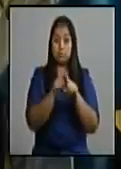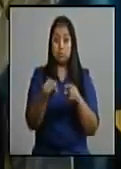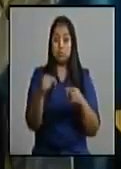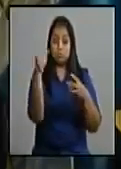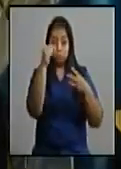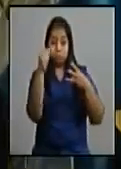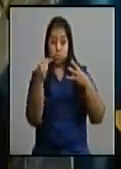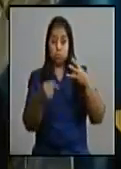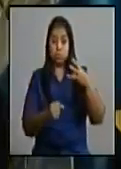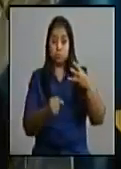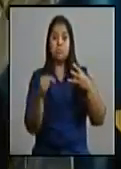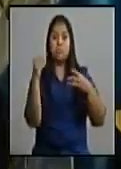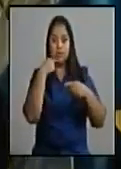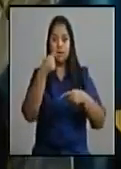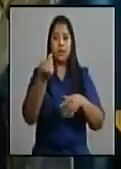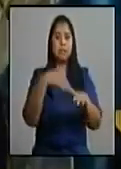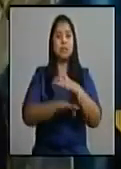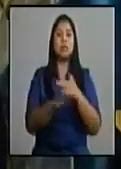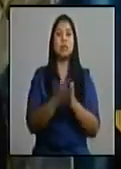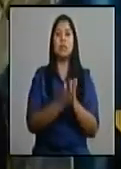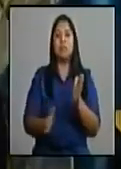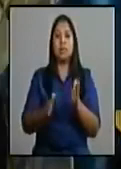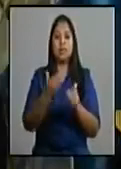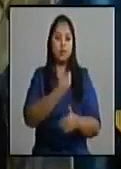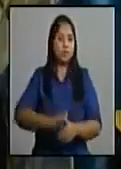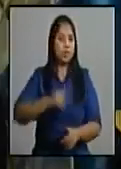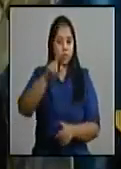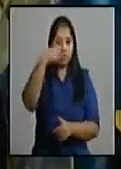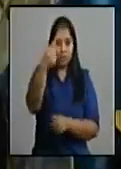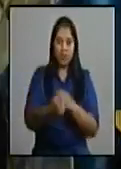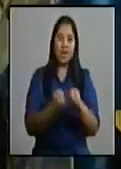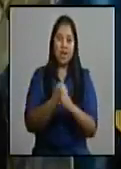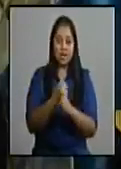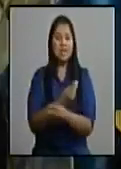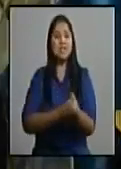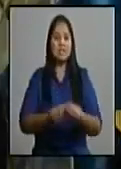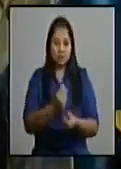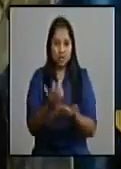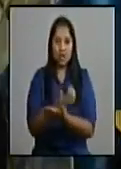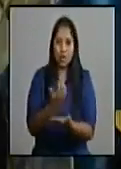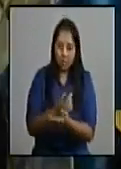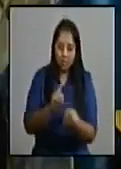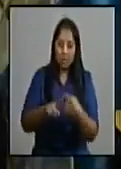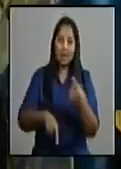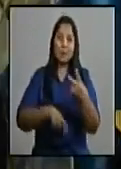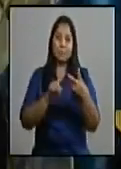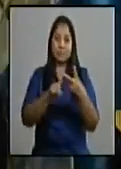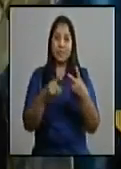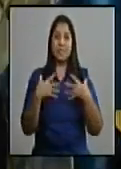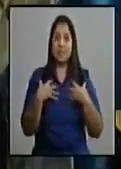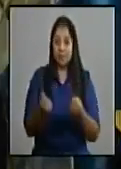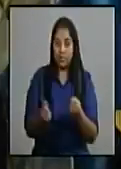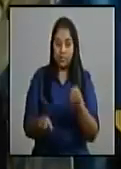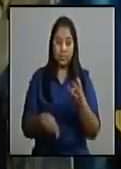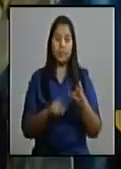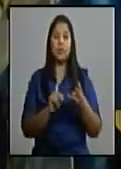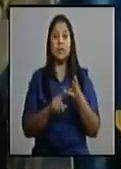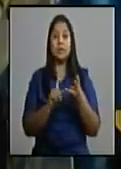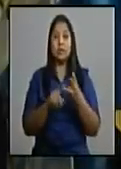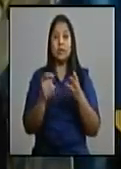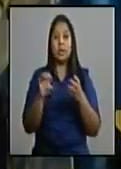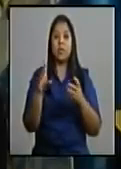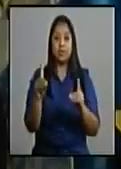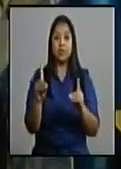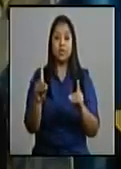nueva razón de ser dentro del plan de gobierno del año entrante: la reactivación económica, el tema de salud y